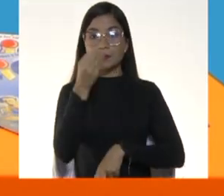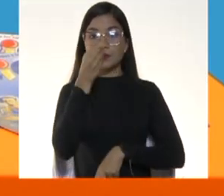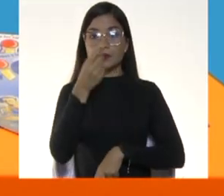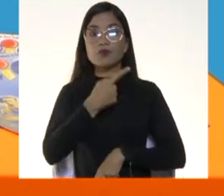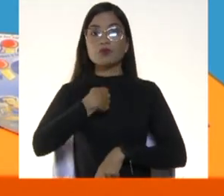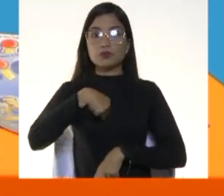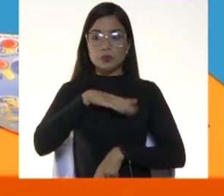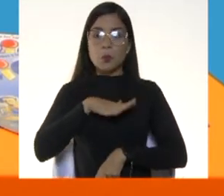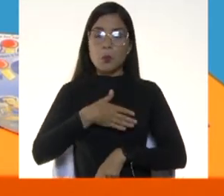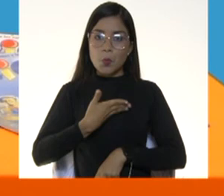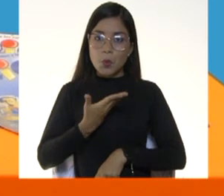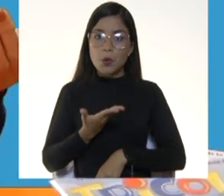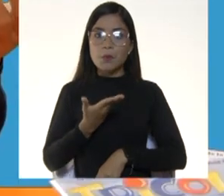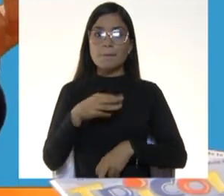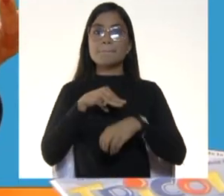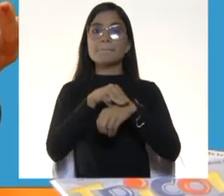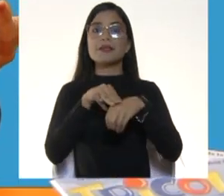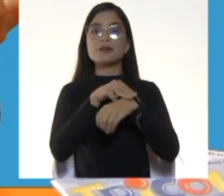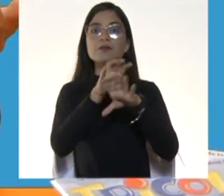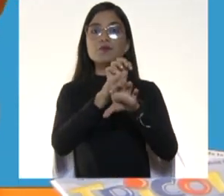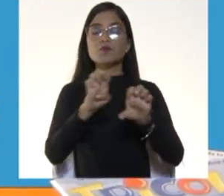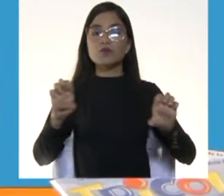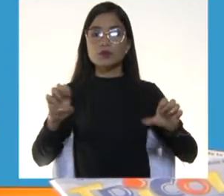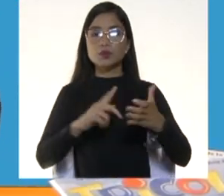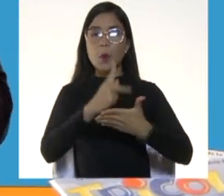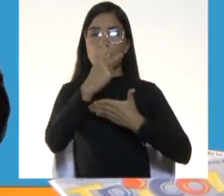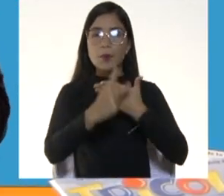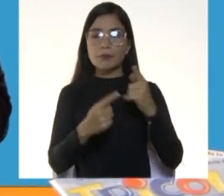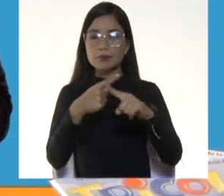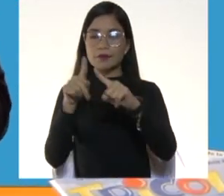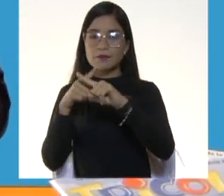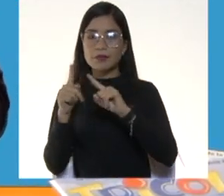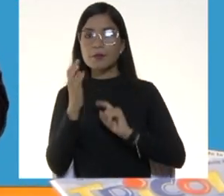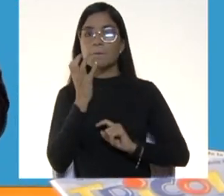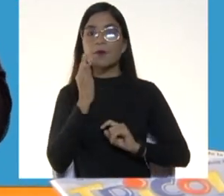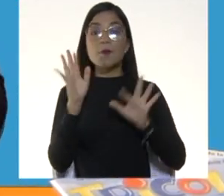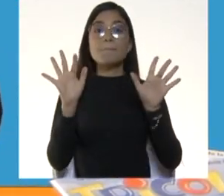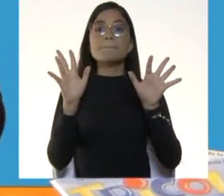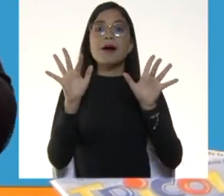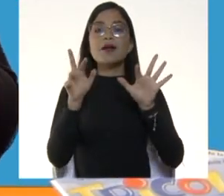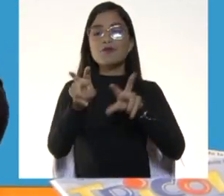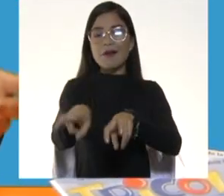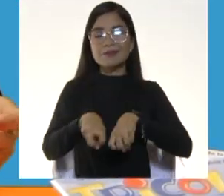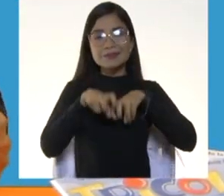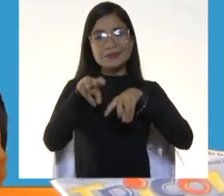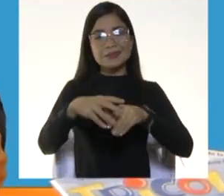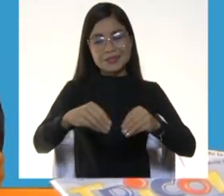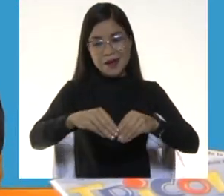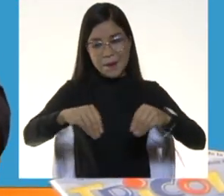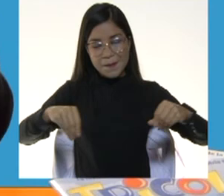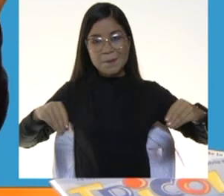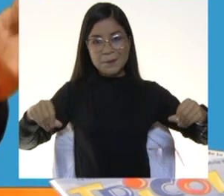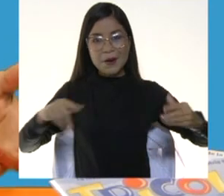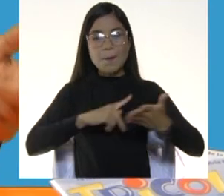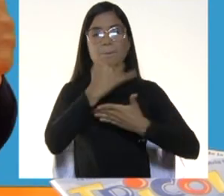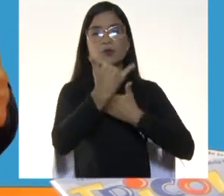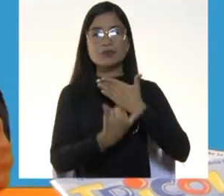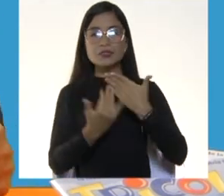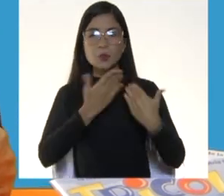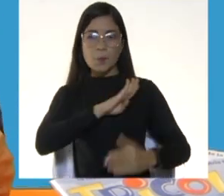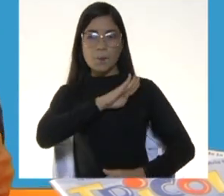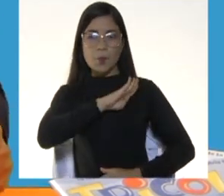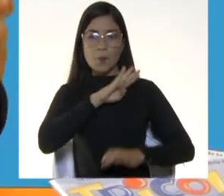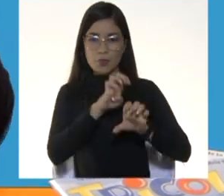Ministerio Popular para la Educación, como por ejemplo, Manos a la Siembra, la parte de la huerta escolar, los